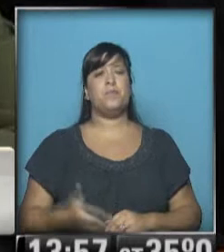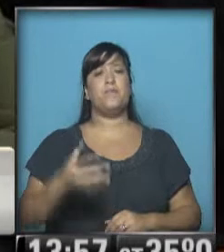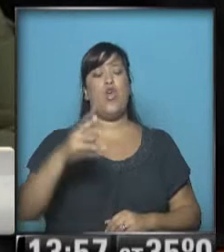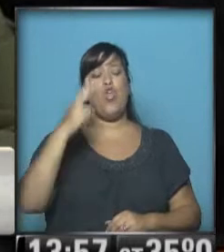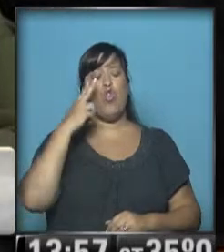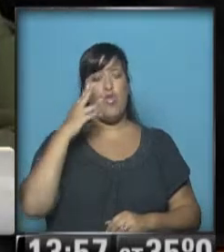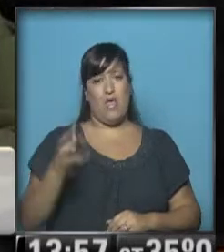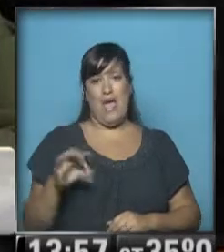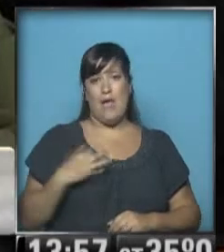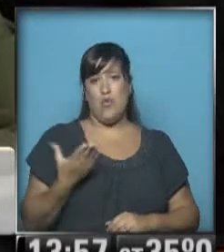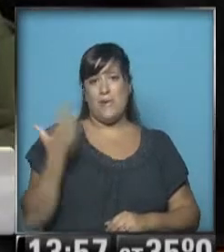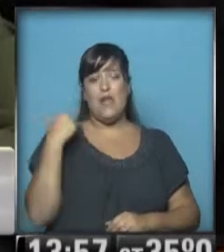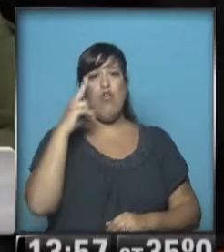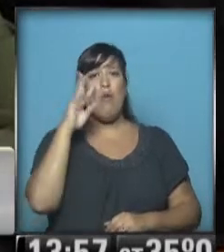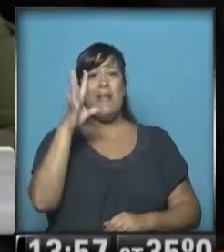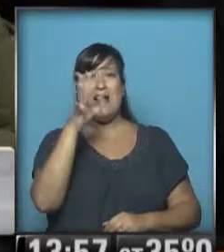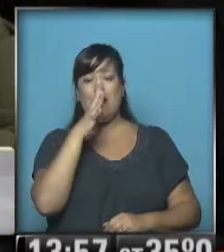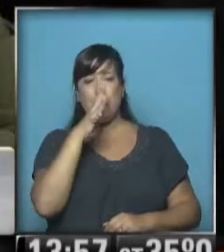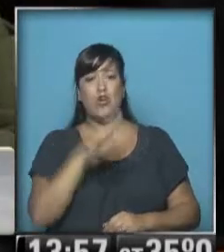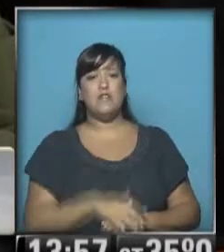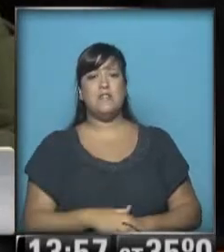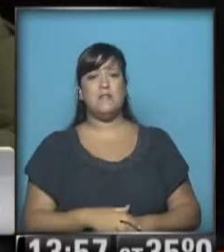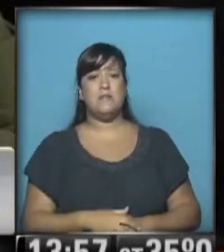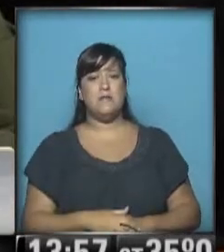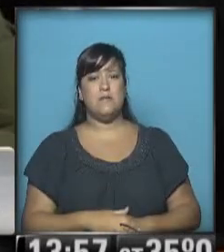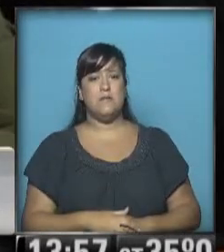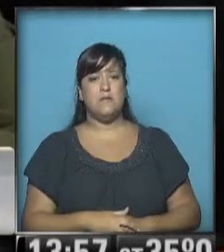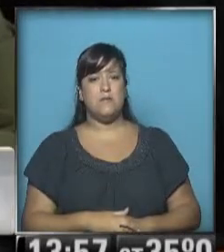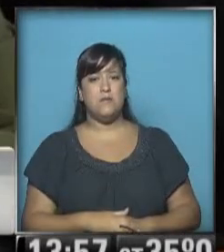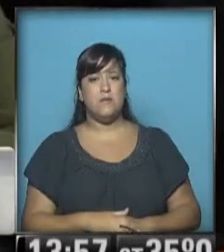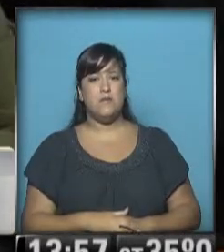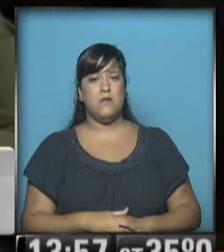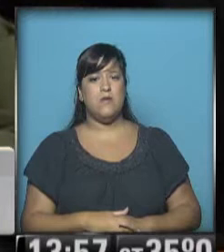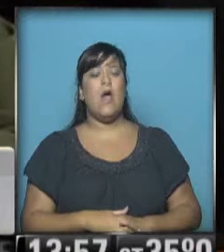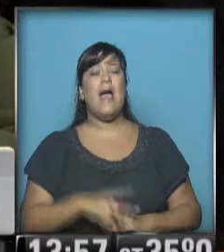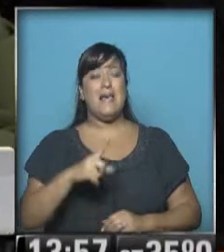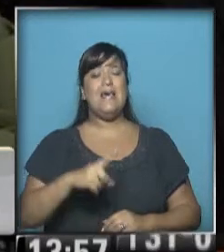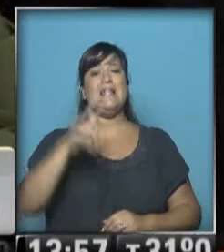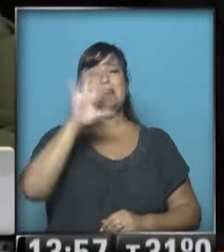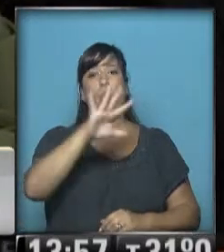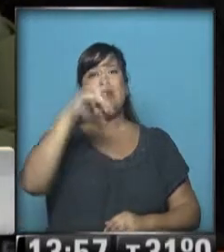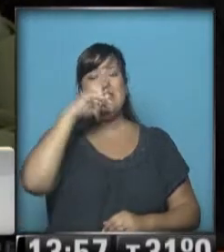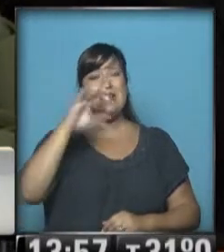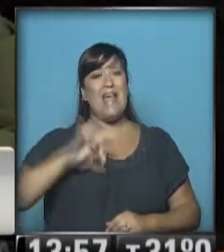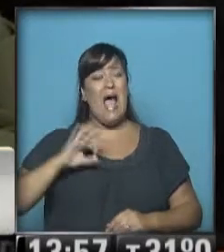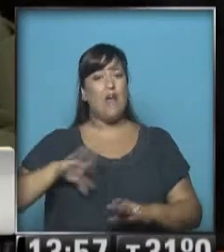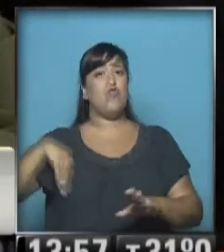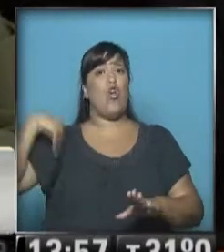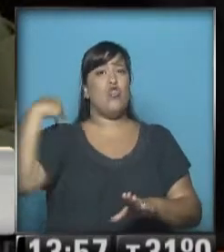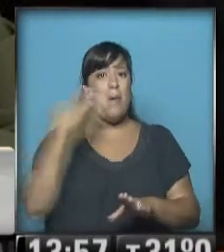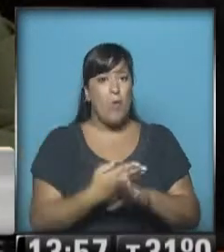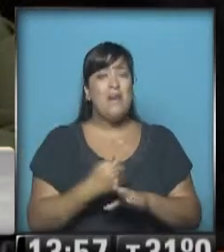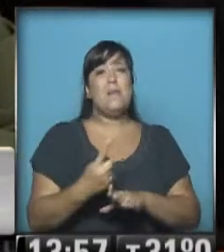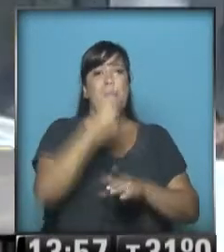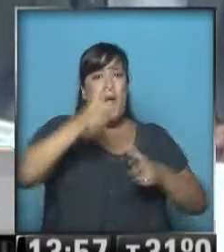2014, es decir, casi 60 años después, 57 años después, se haya puesto el primer